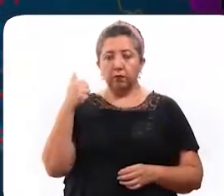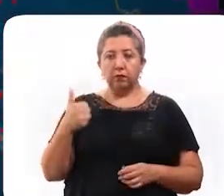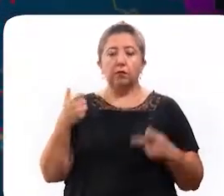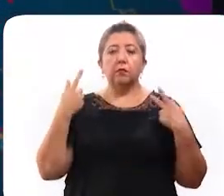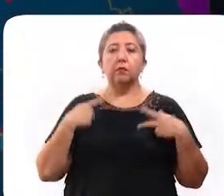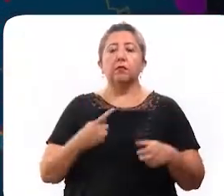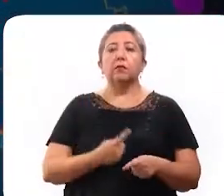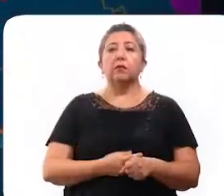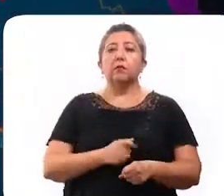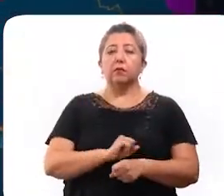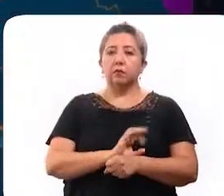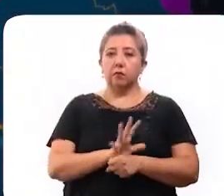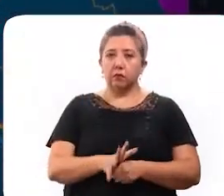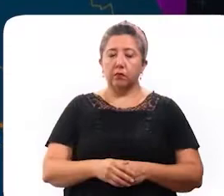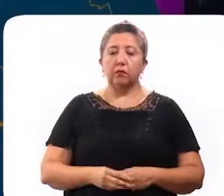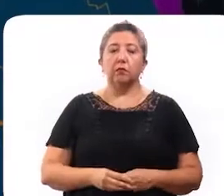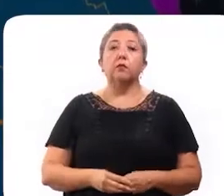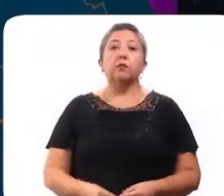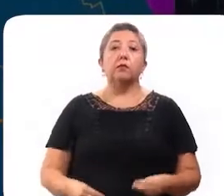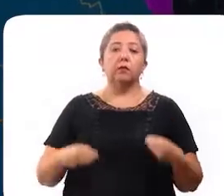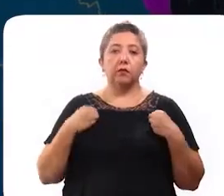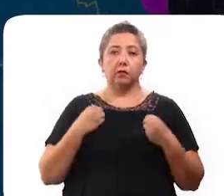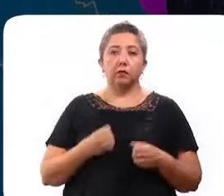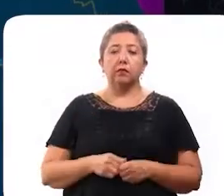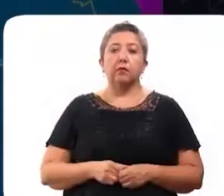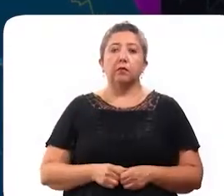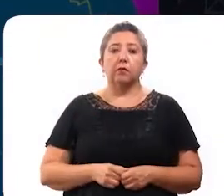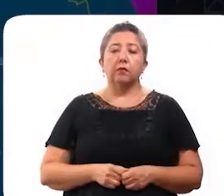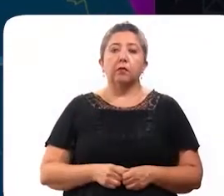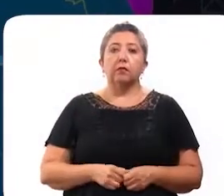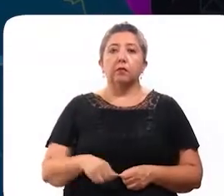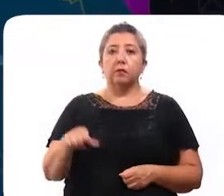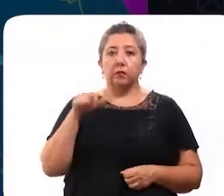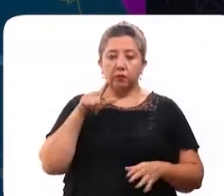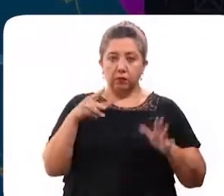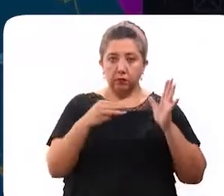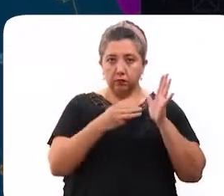68.566 personas contagiadas de coronavirus, que viven